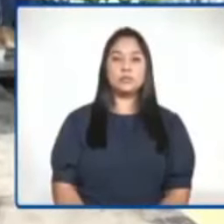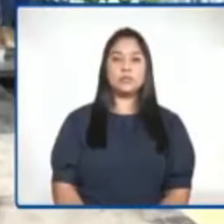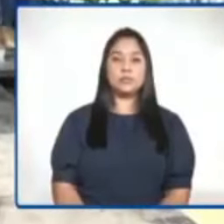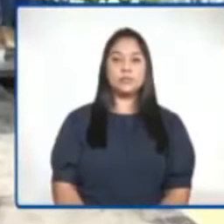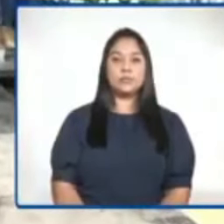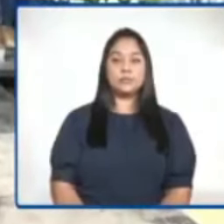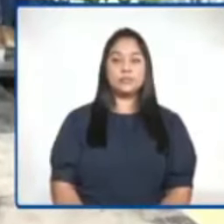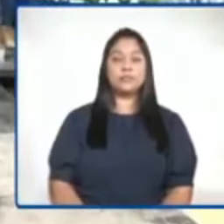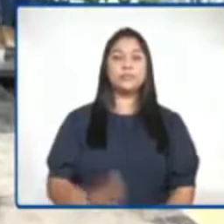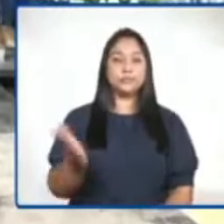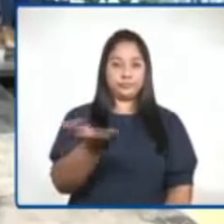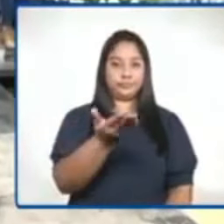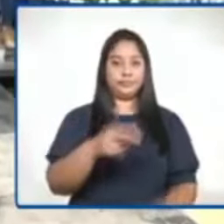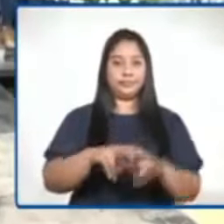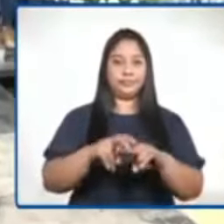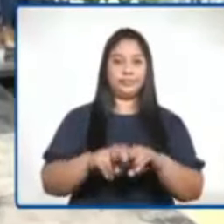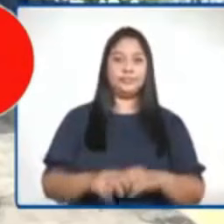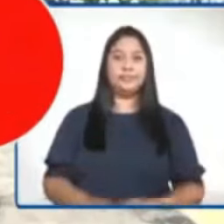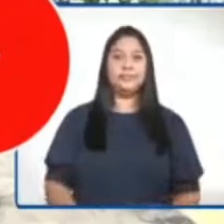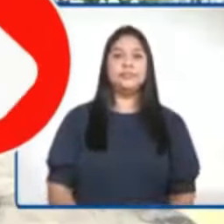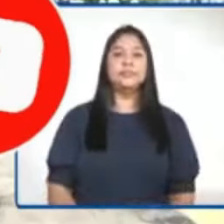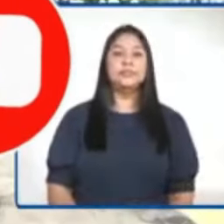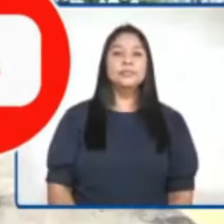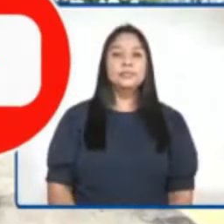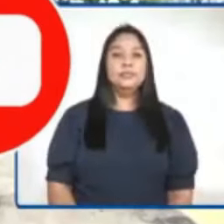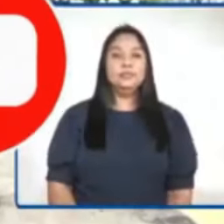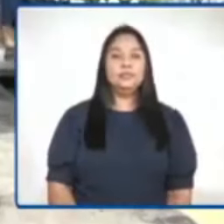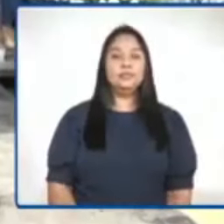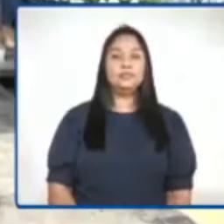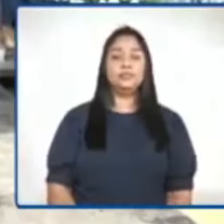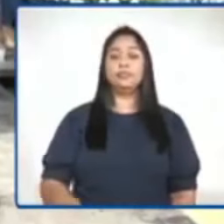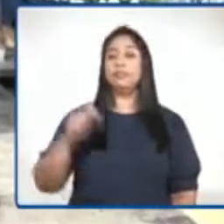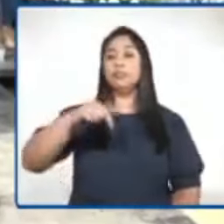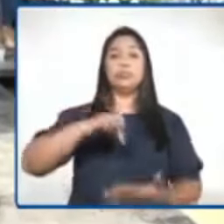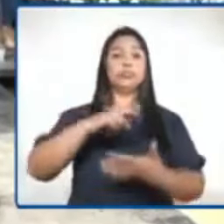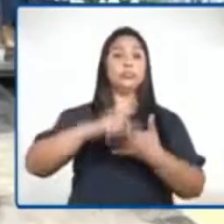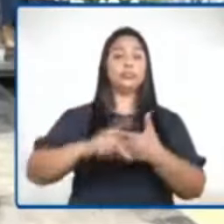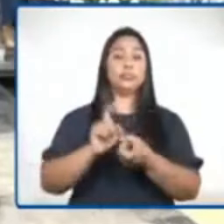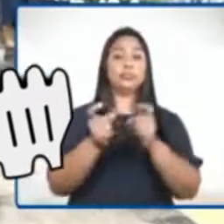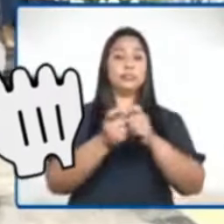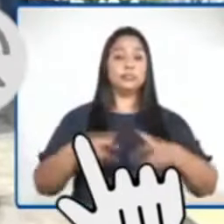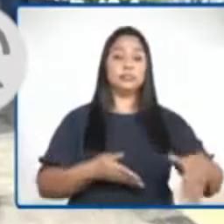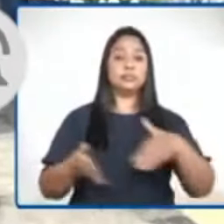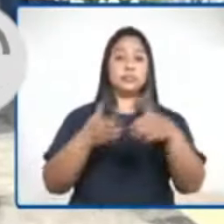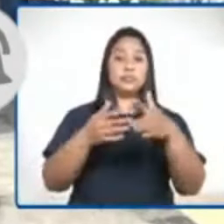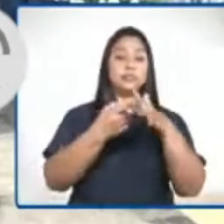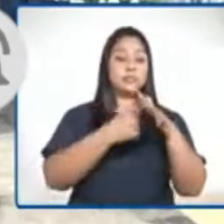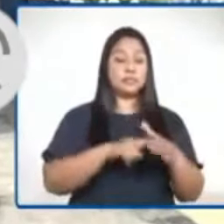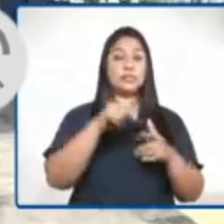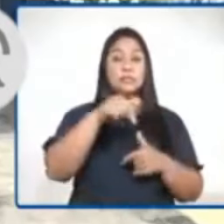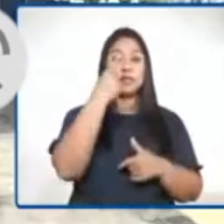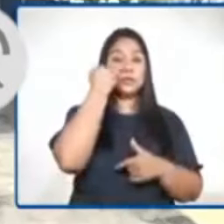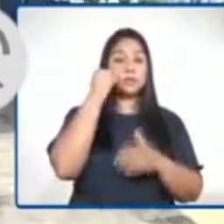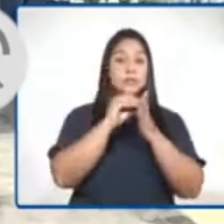Por favor, saludo dos, pueden tomar sus lugares. Este proyecto de reposición de carretera desde el libramiento de